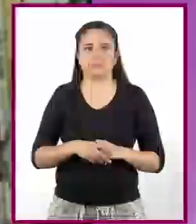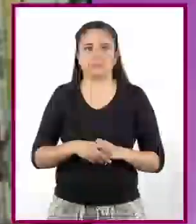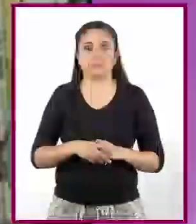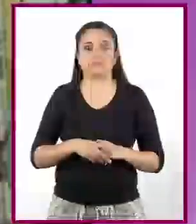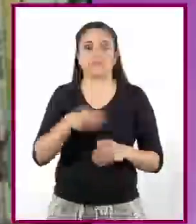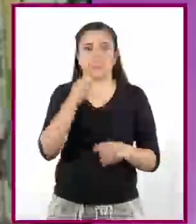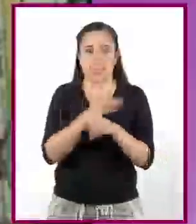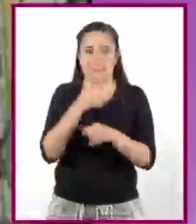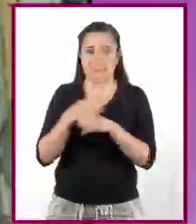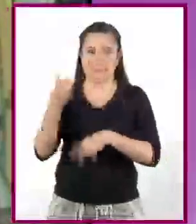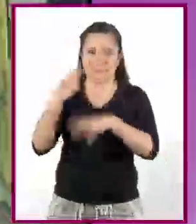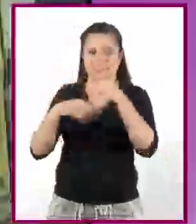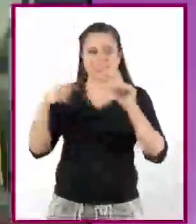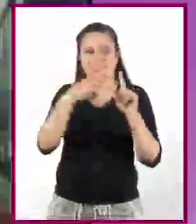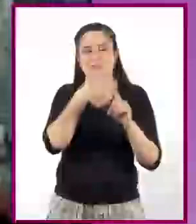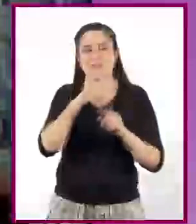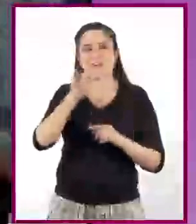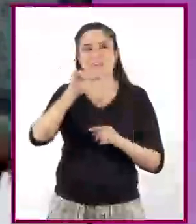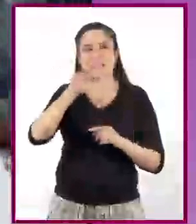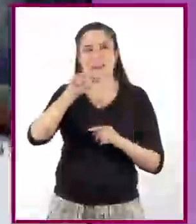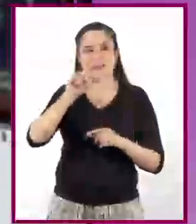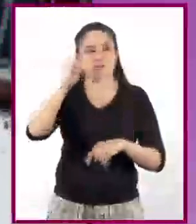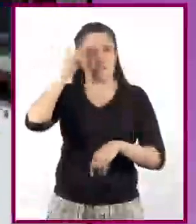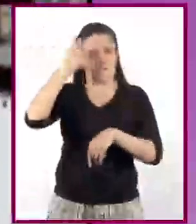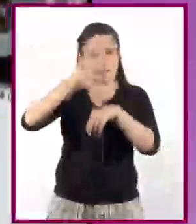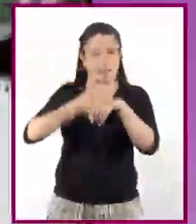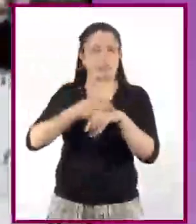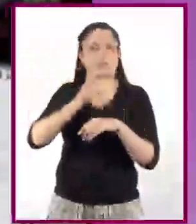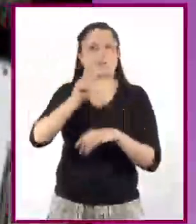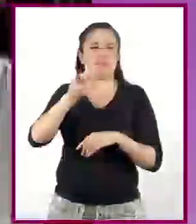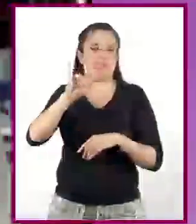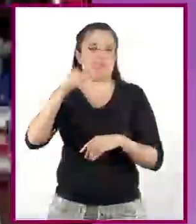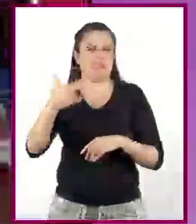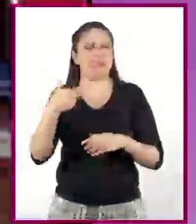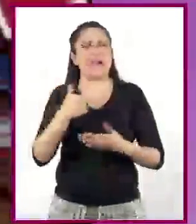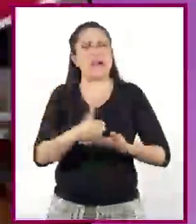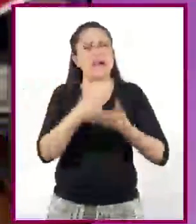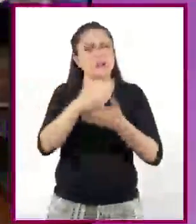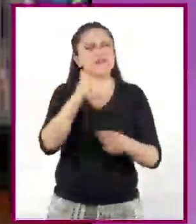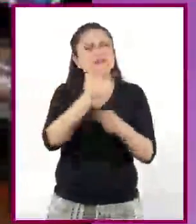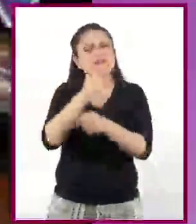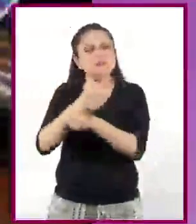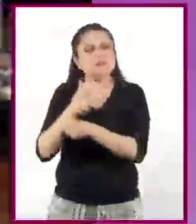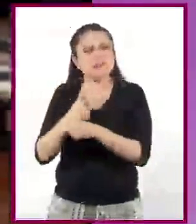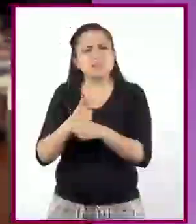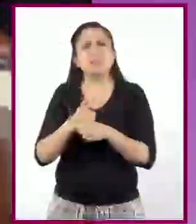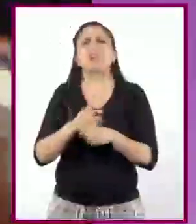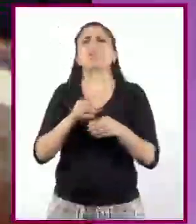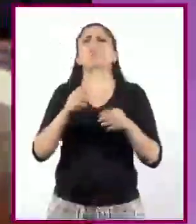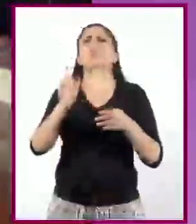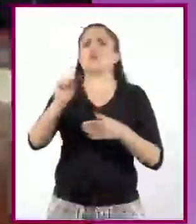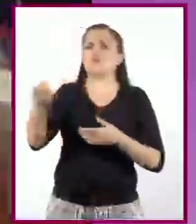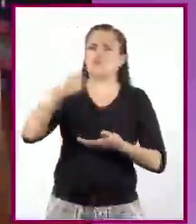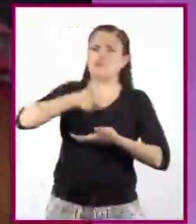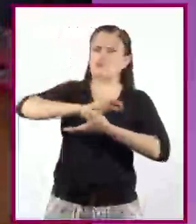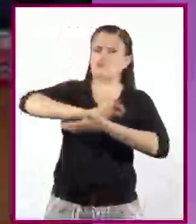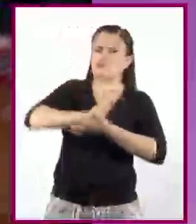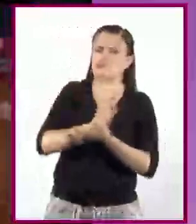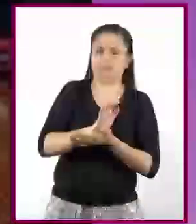Nos encontramos con Ricardo Hernández, director del programa VIH, quien nos ayudará a identificar cuándo se violan nuestros